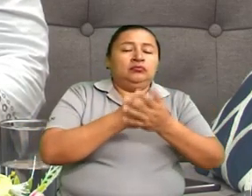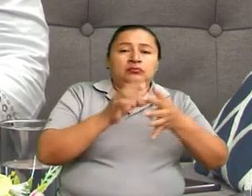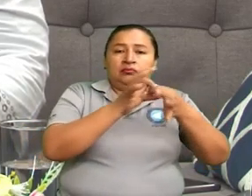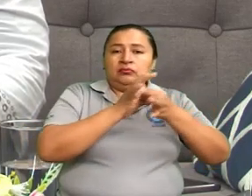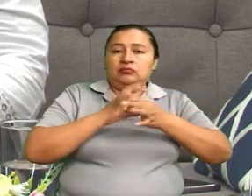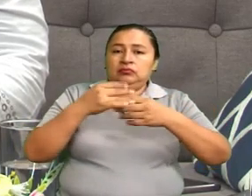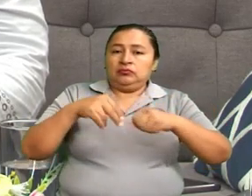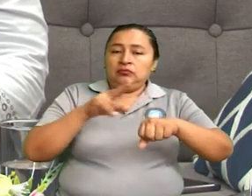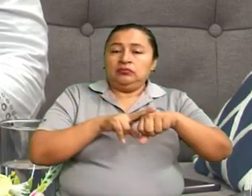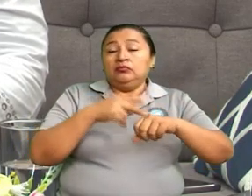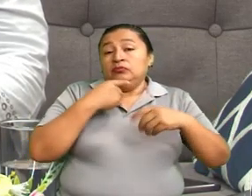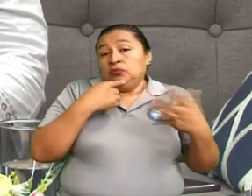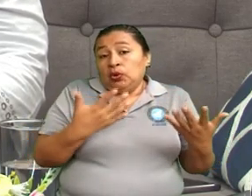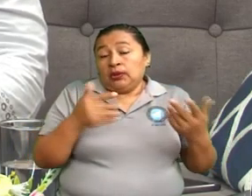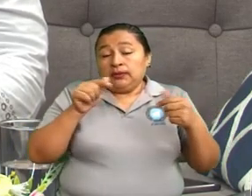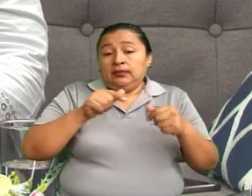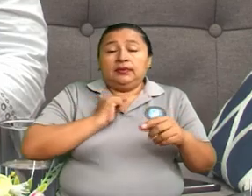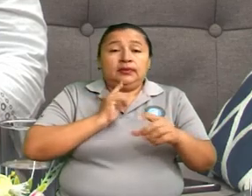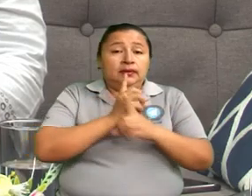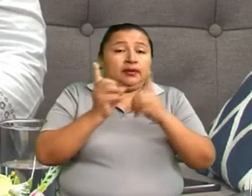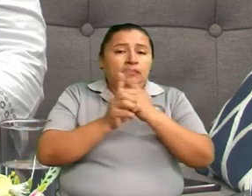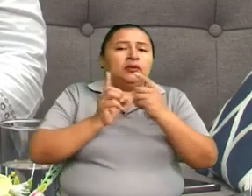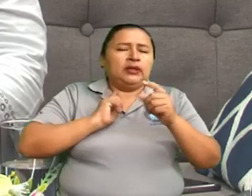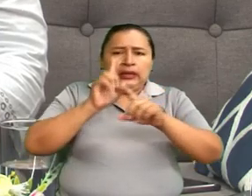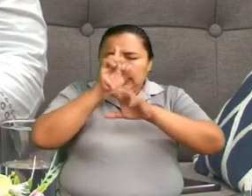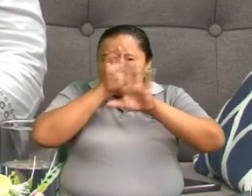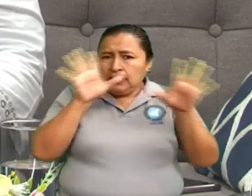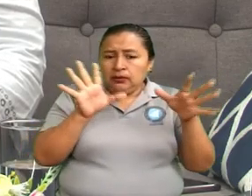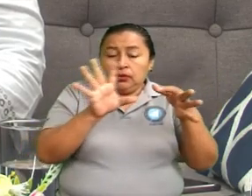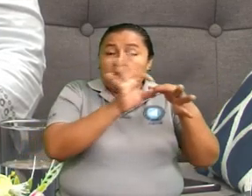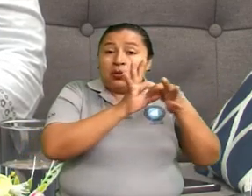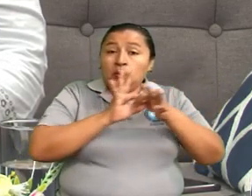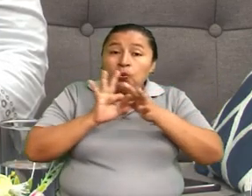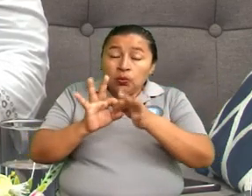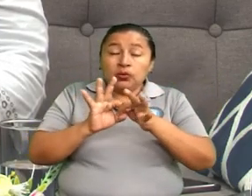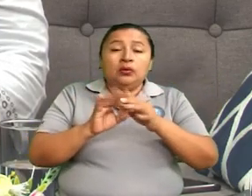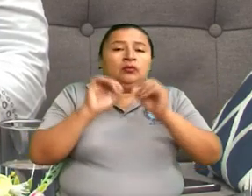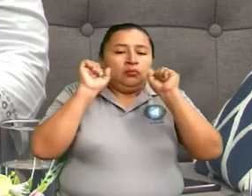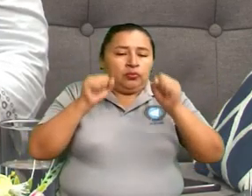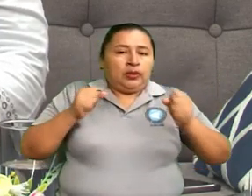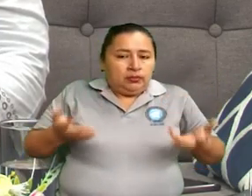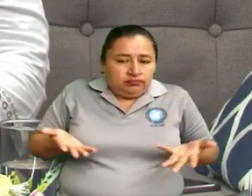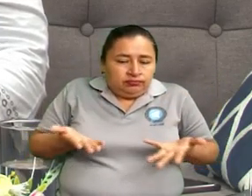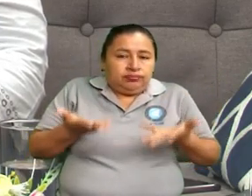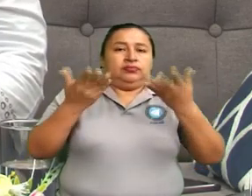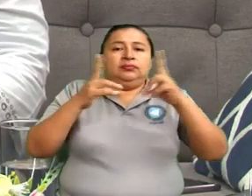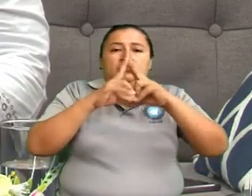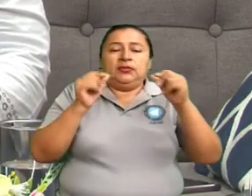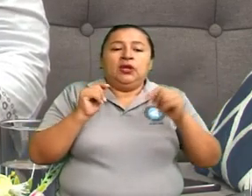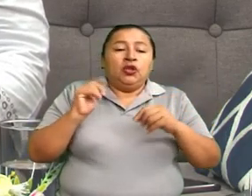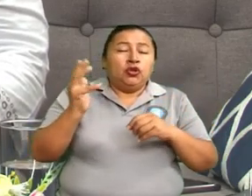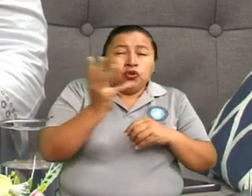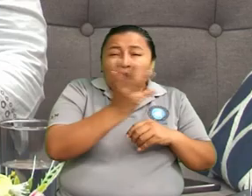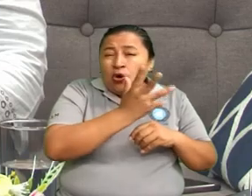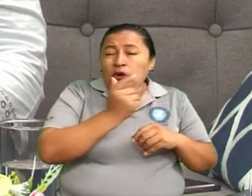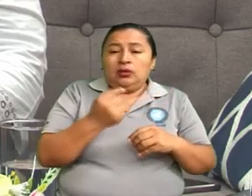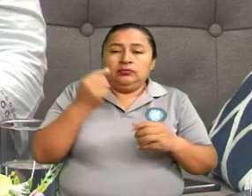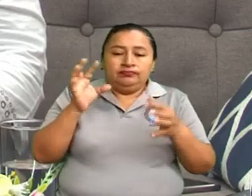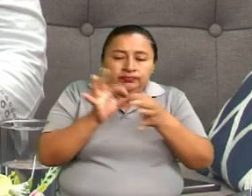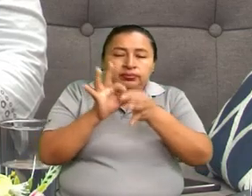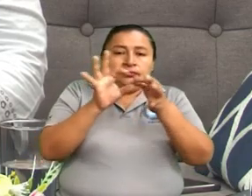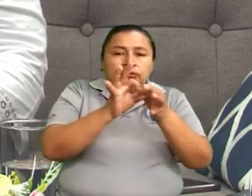nacional, porque al final tenemos que tener la claridad que es unidos que vamos a sacar adelante nuestro país, es poniendo todos un poquito,